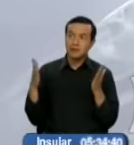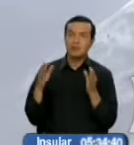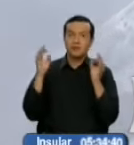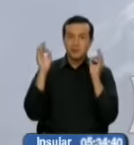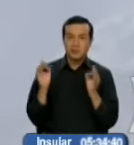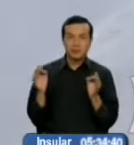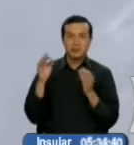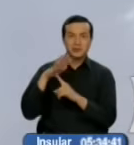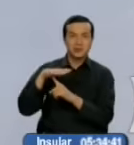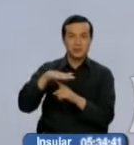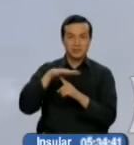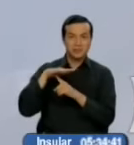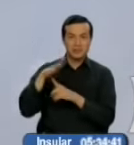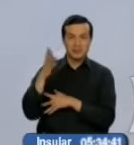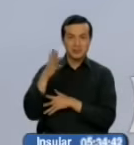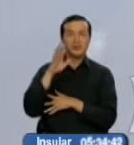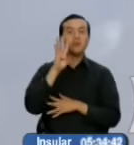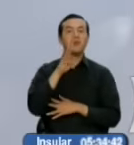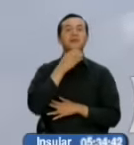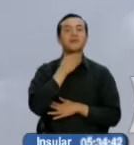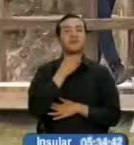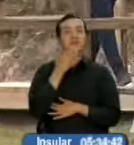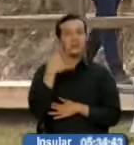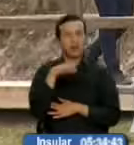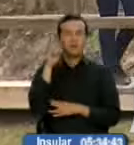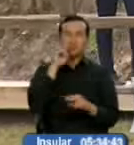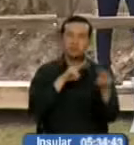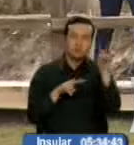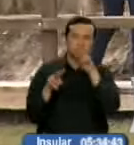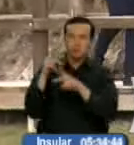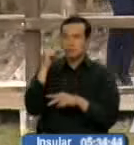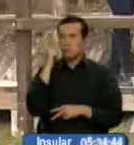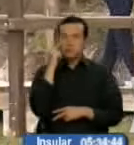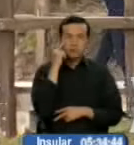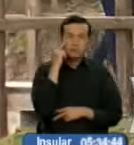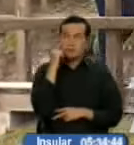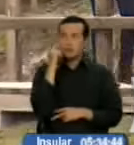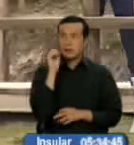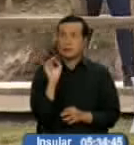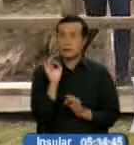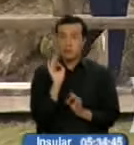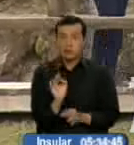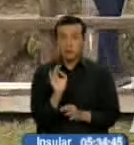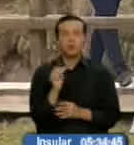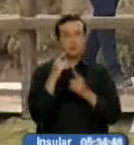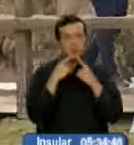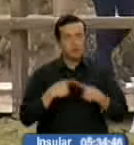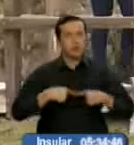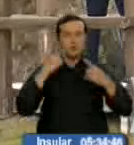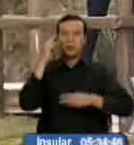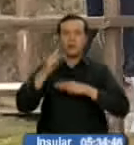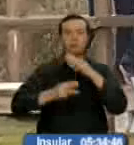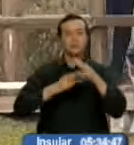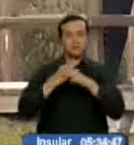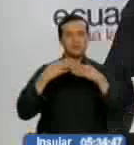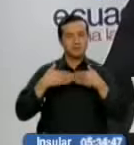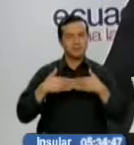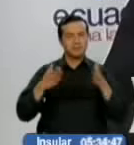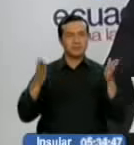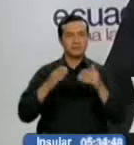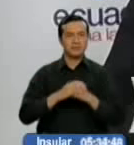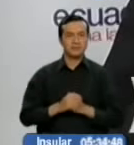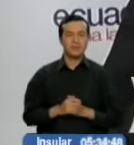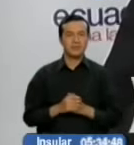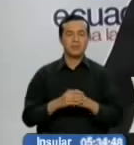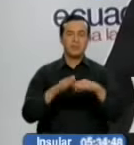mismo nombre. Este 4 de agosto, tras de evaluarse todas las medidas de seguridad, se difundió para todo el mundo su reapertura. Hacer